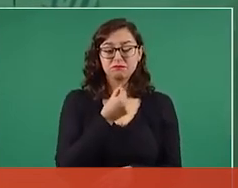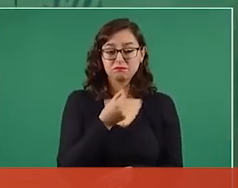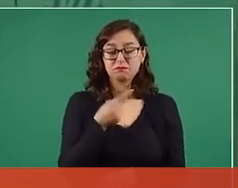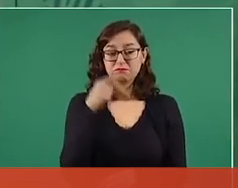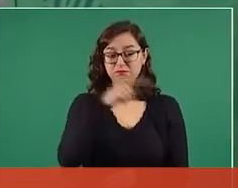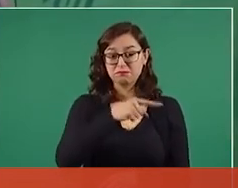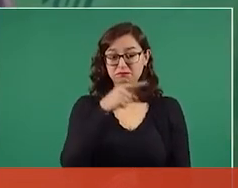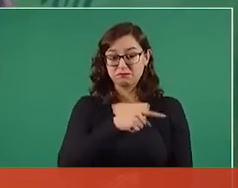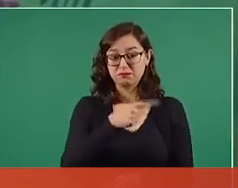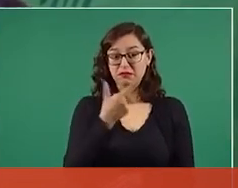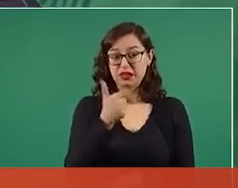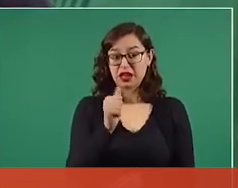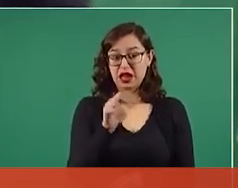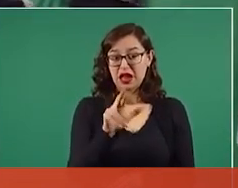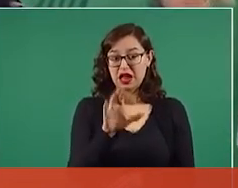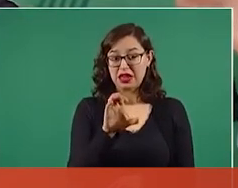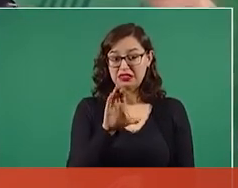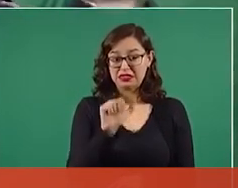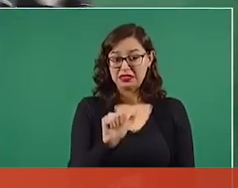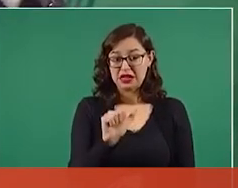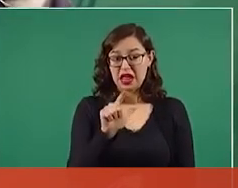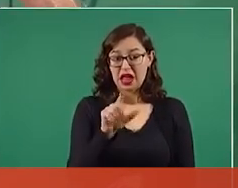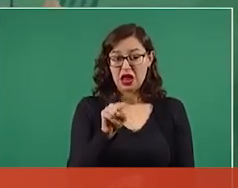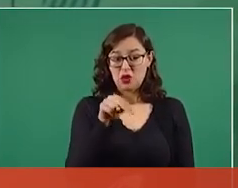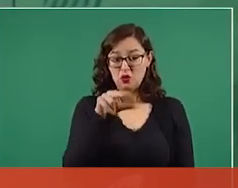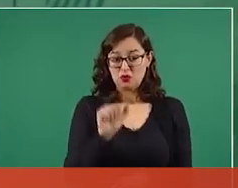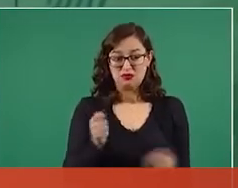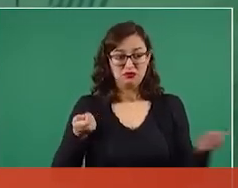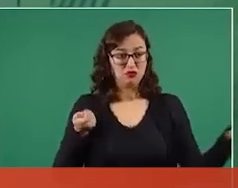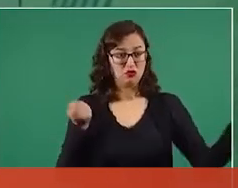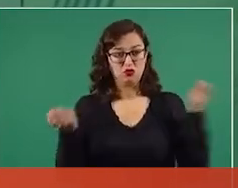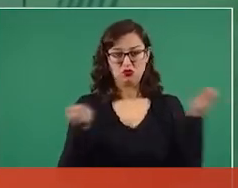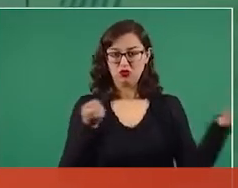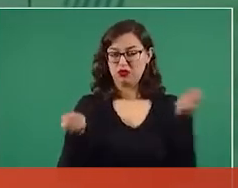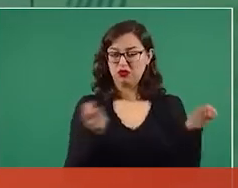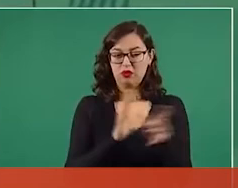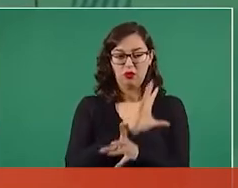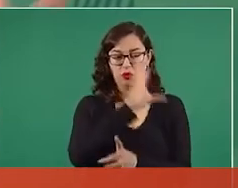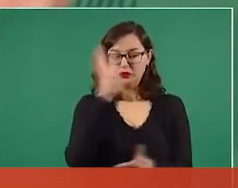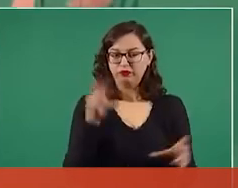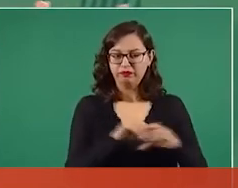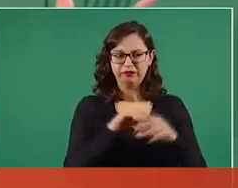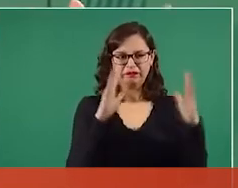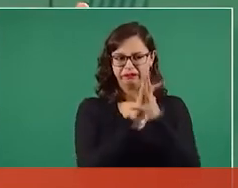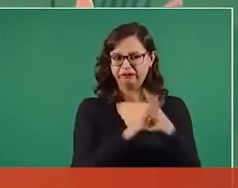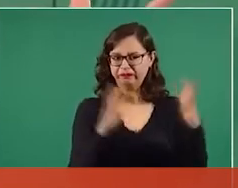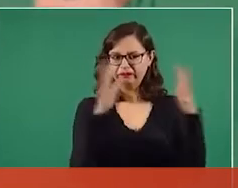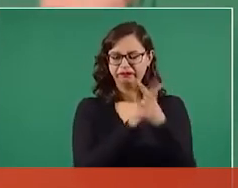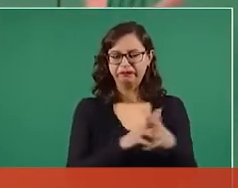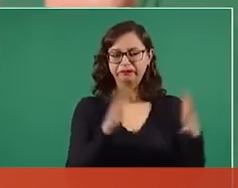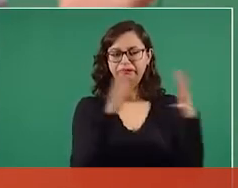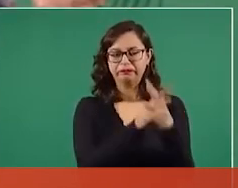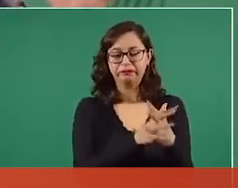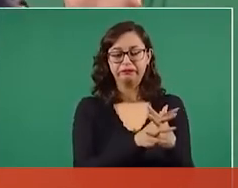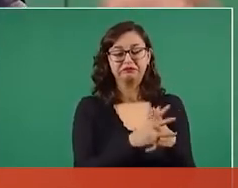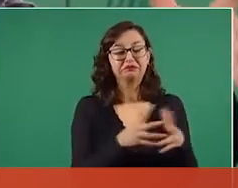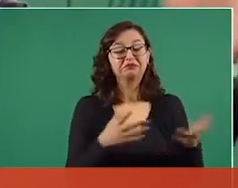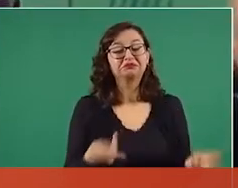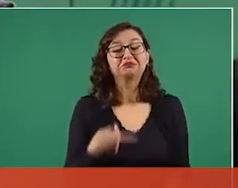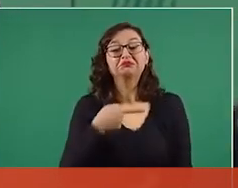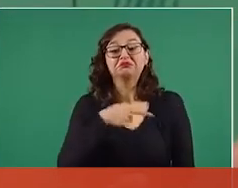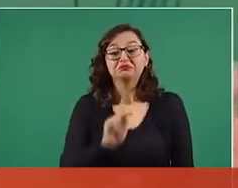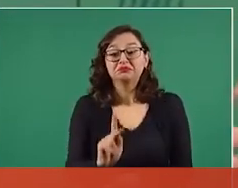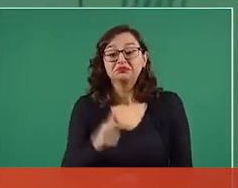García Luna dominaba por completo. Entonces, como yo estaba abajo,